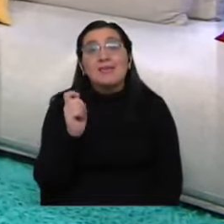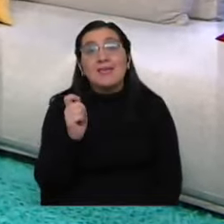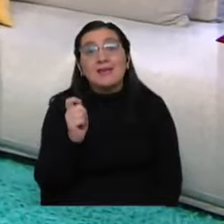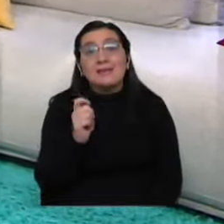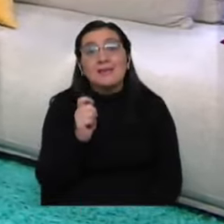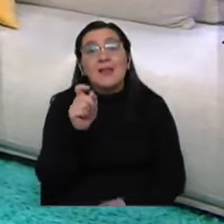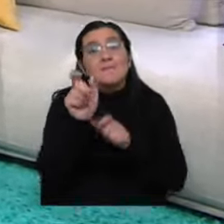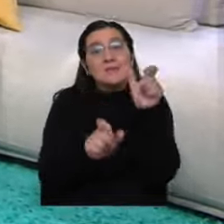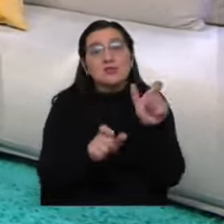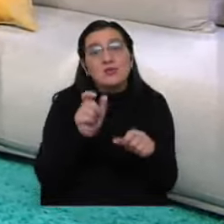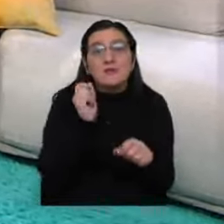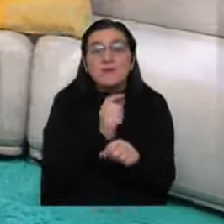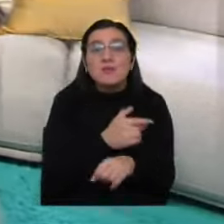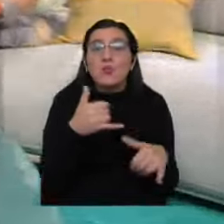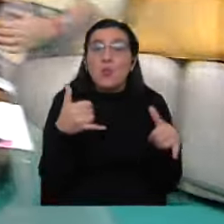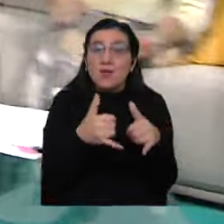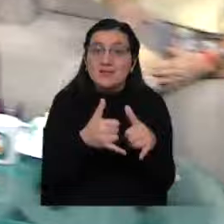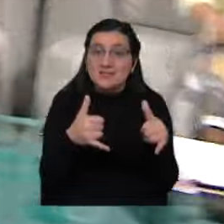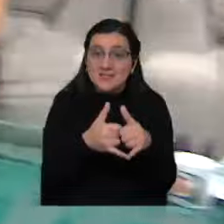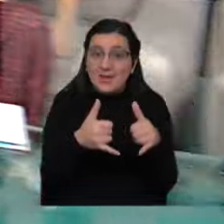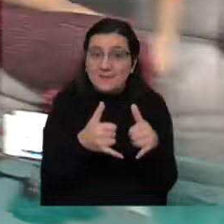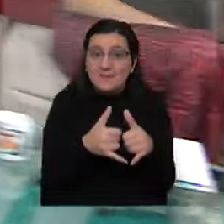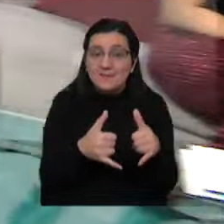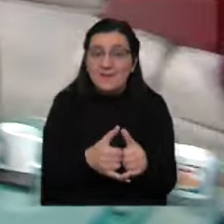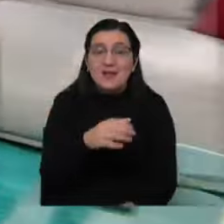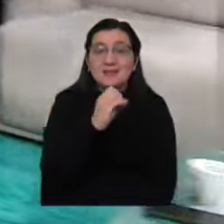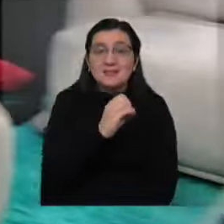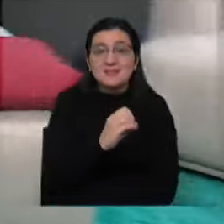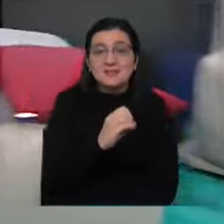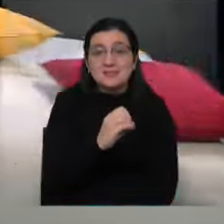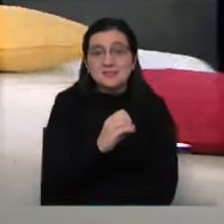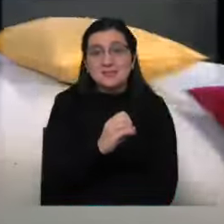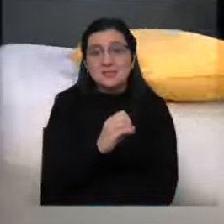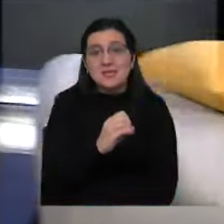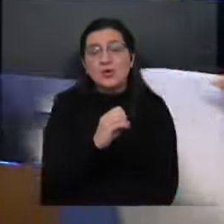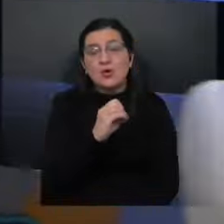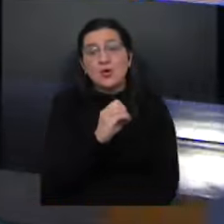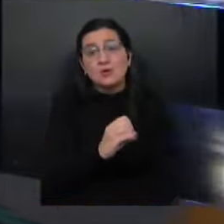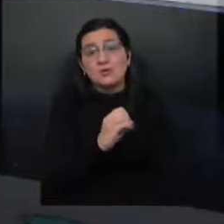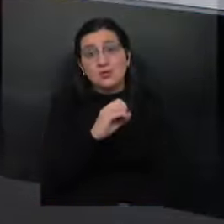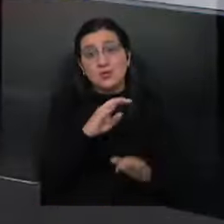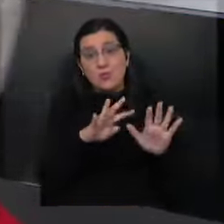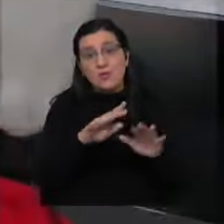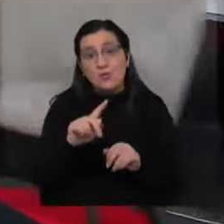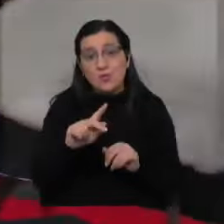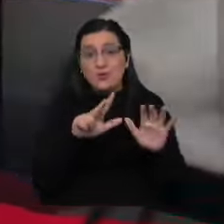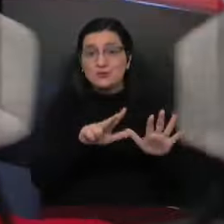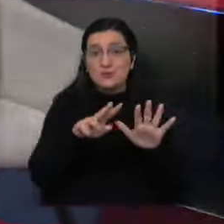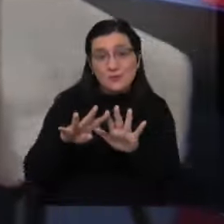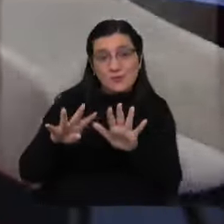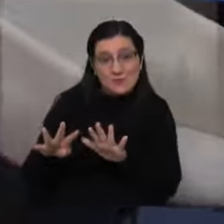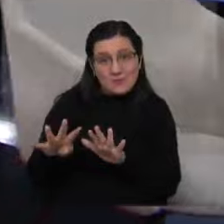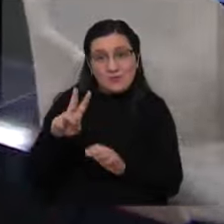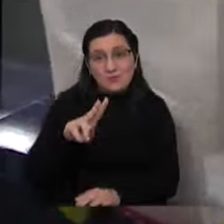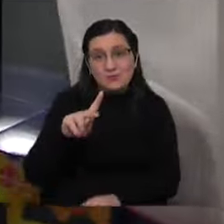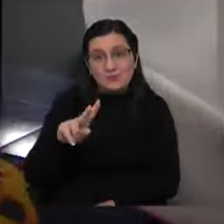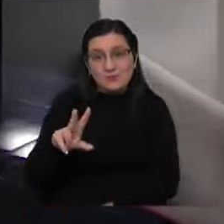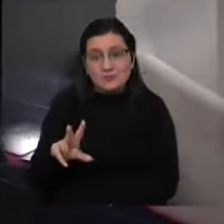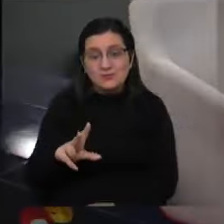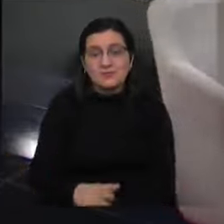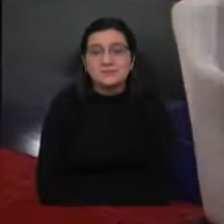ustedes por eso queremos saber nos están escribiendo por nuestro WhatsApp 091 899